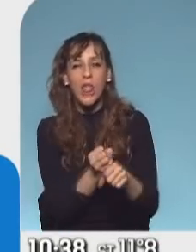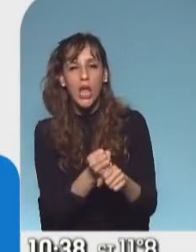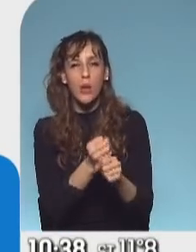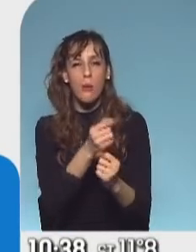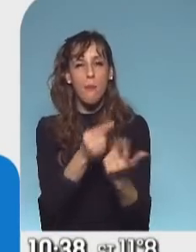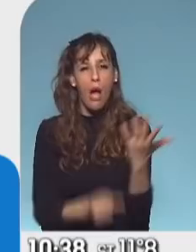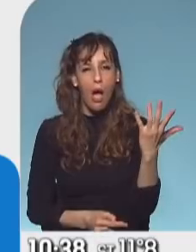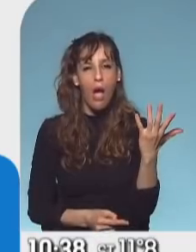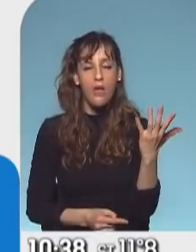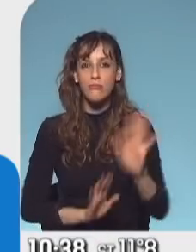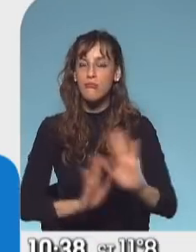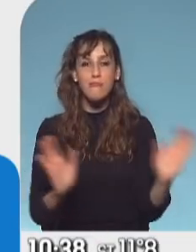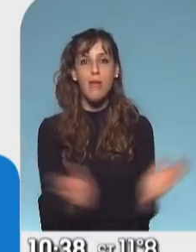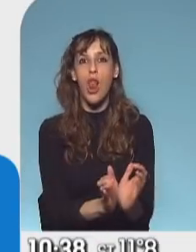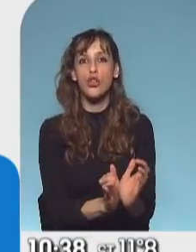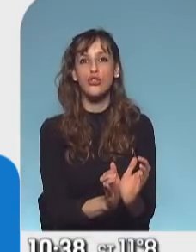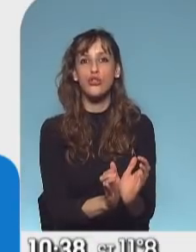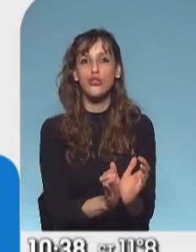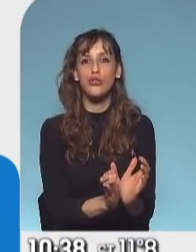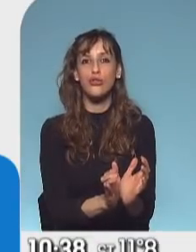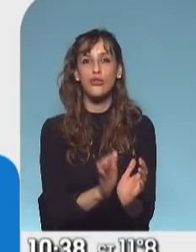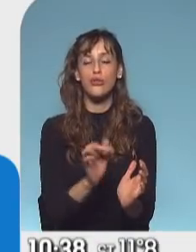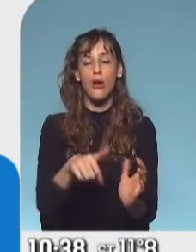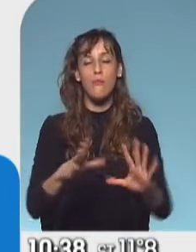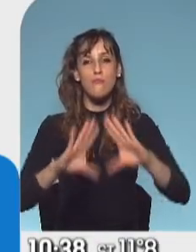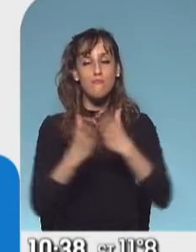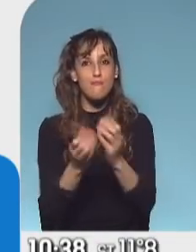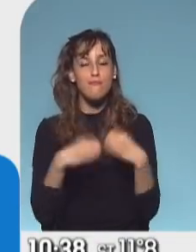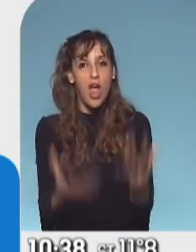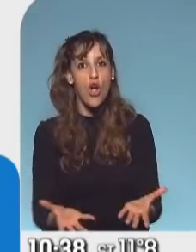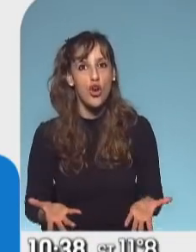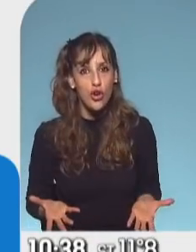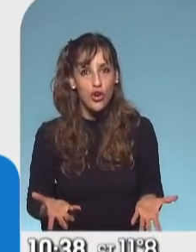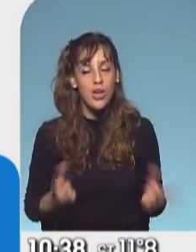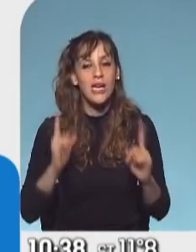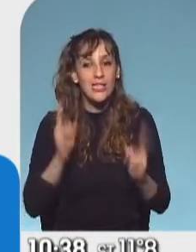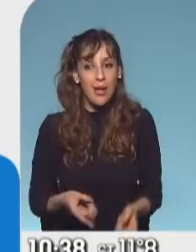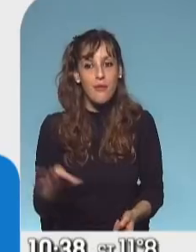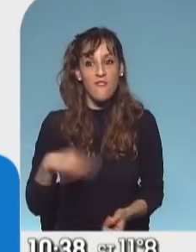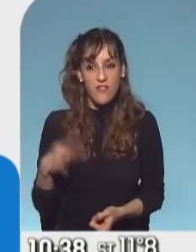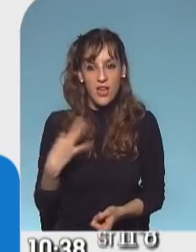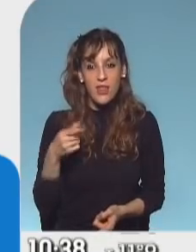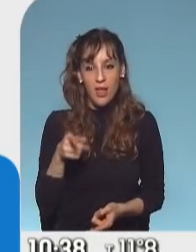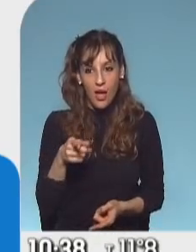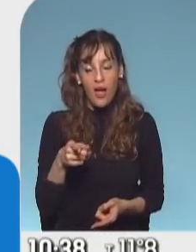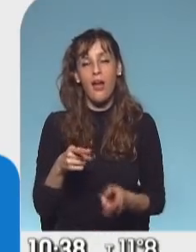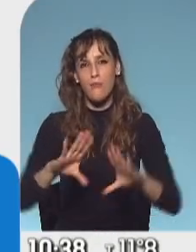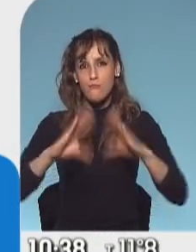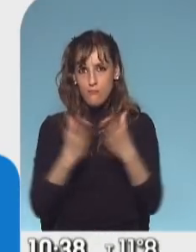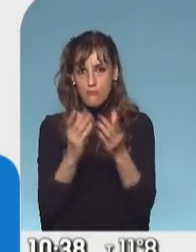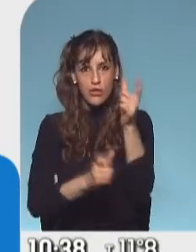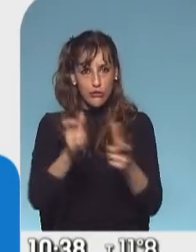de quemar combustibles fósiles, y la vida en el globo terráqueo